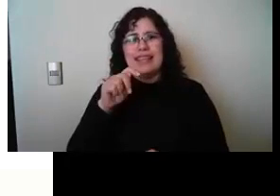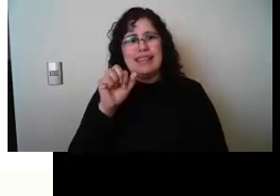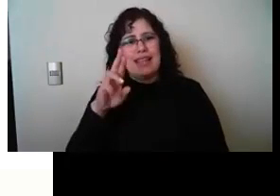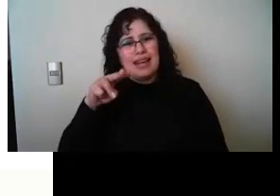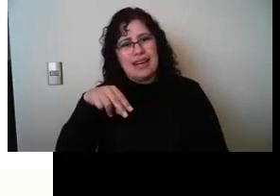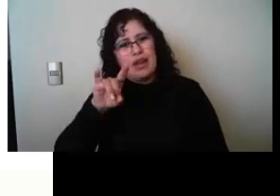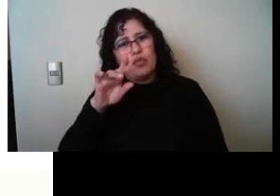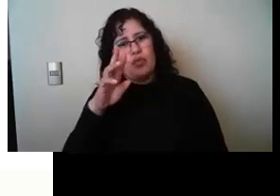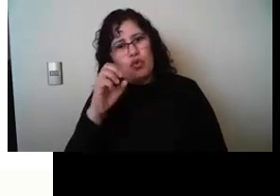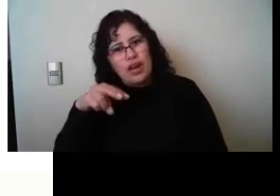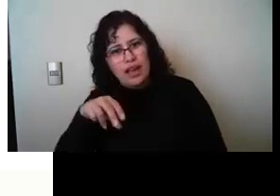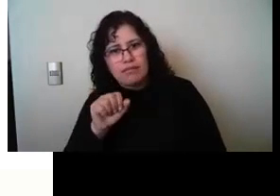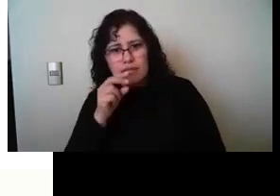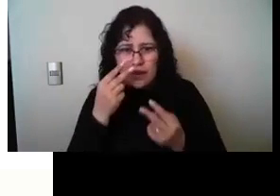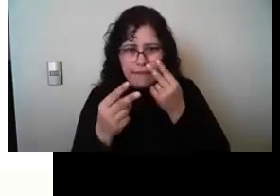esquema,